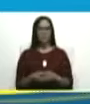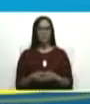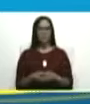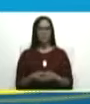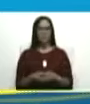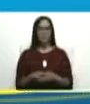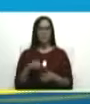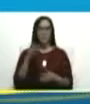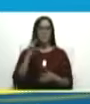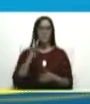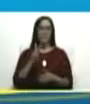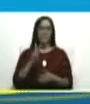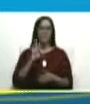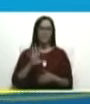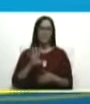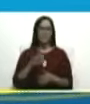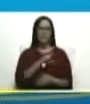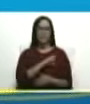25 de enero, ¿verdad?